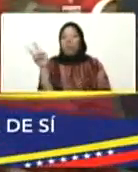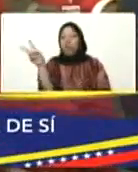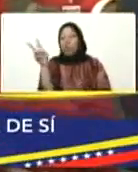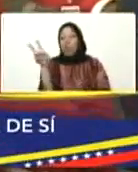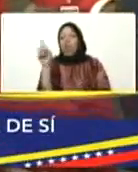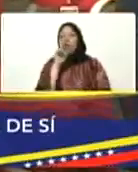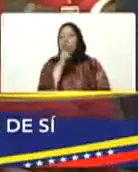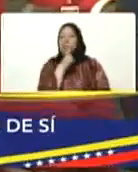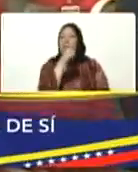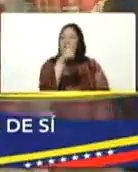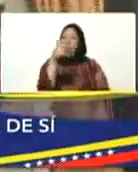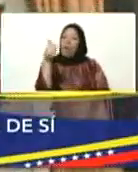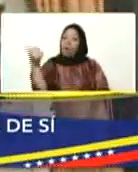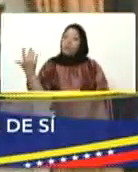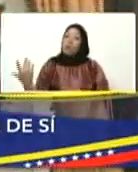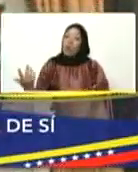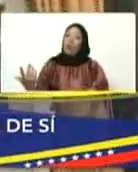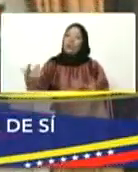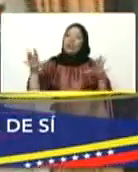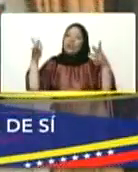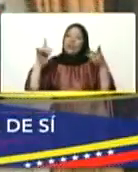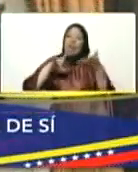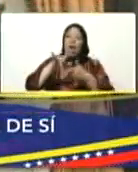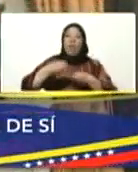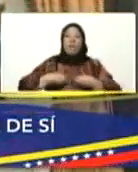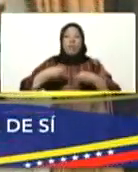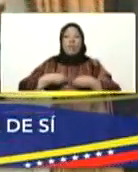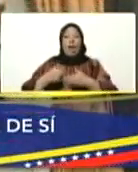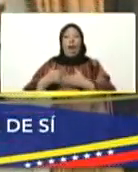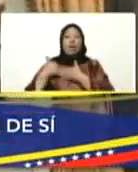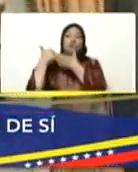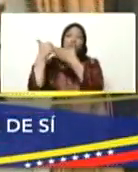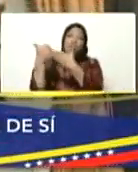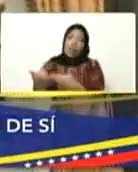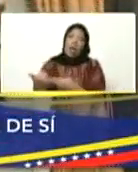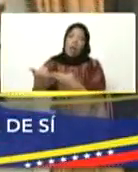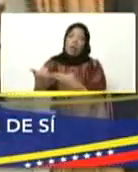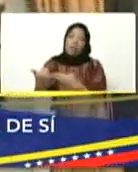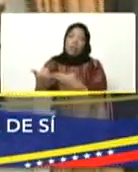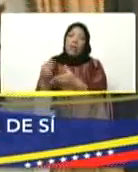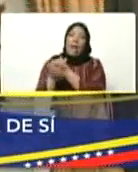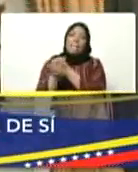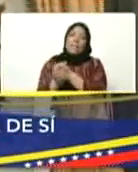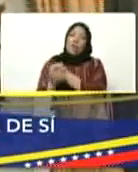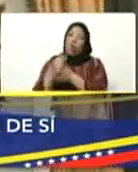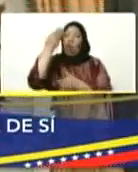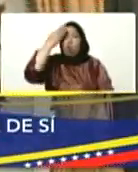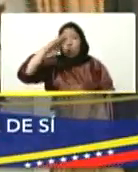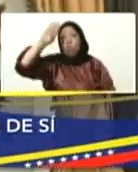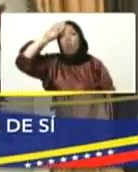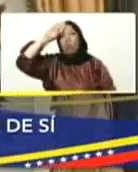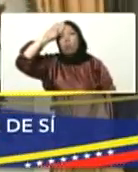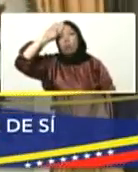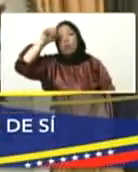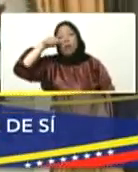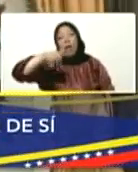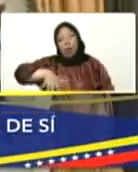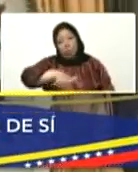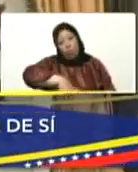se fueron a dar su vida por la solidaridad y el pueblo